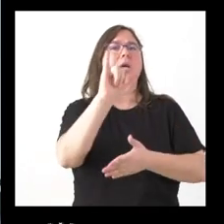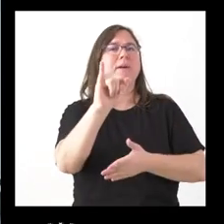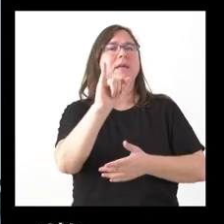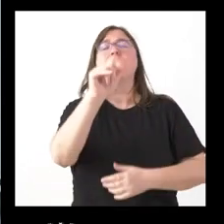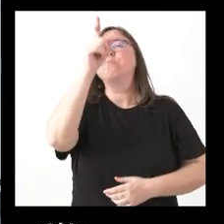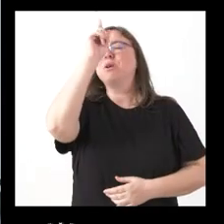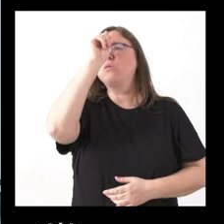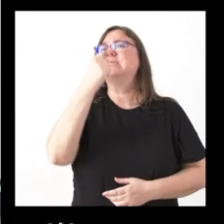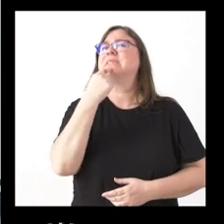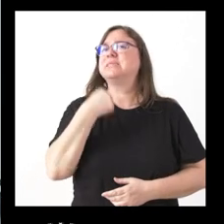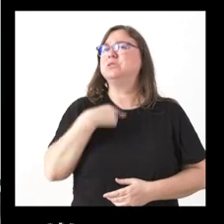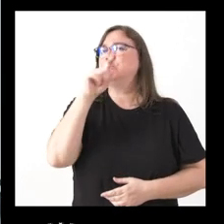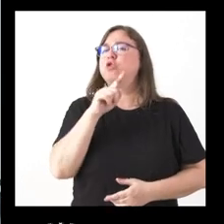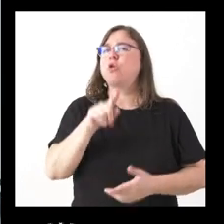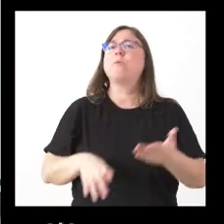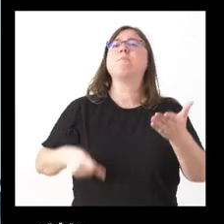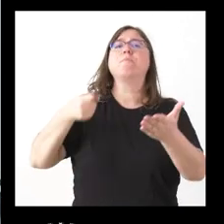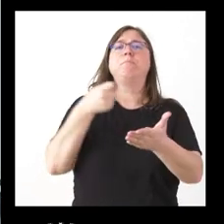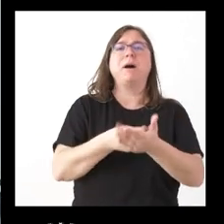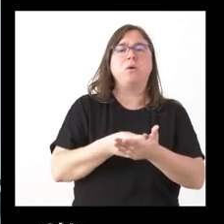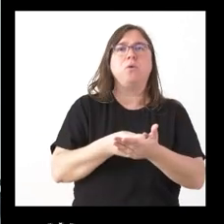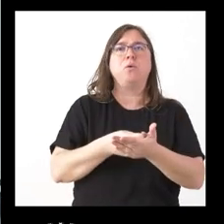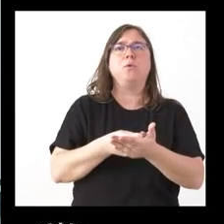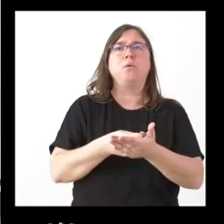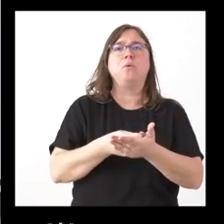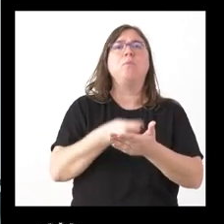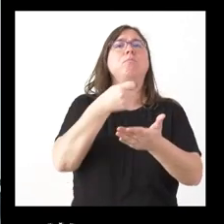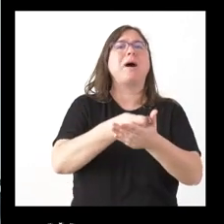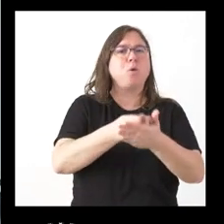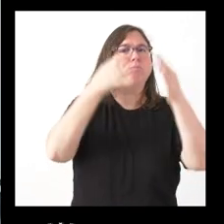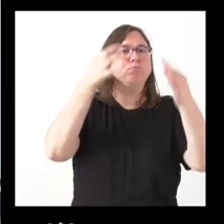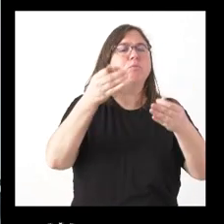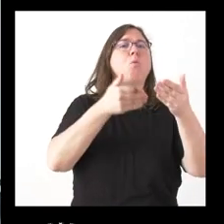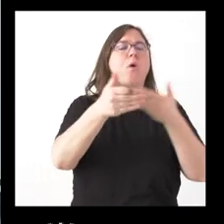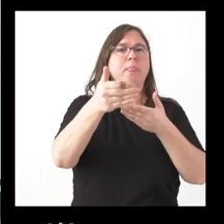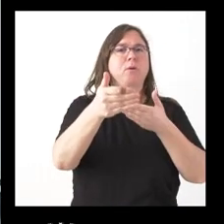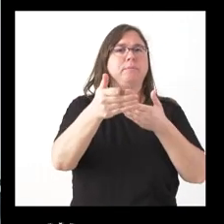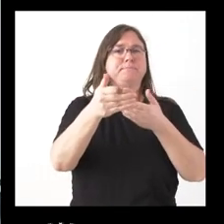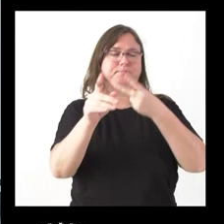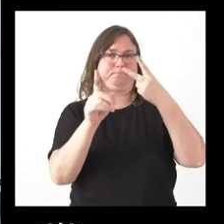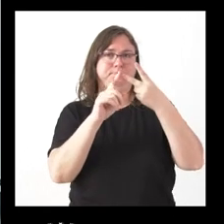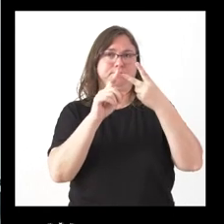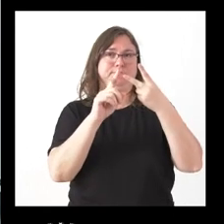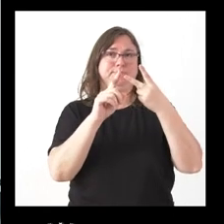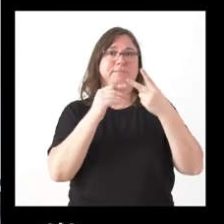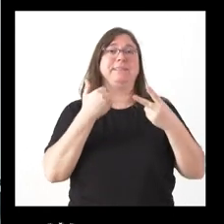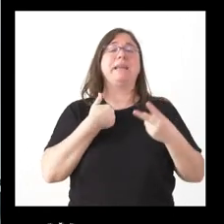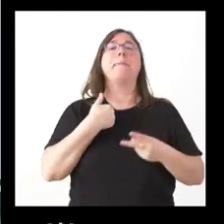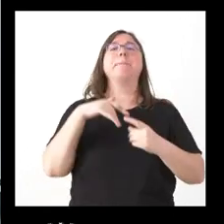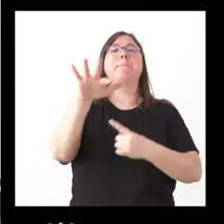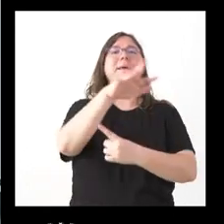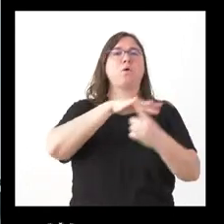tienen previsto esto abonarlo y para el medio ambiente